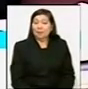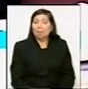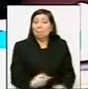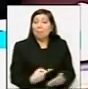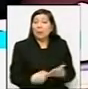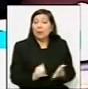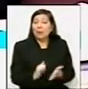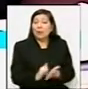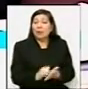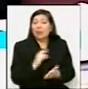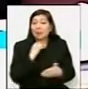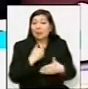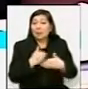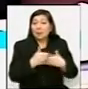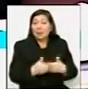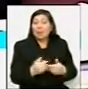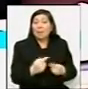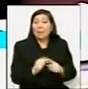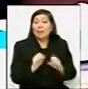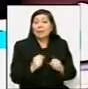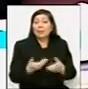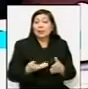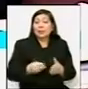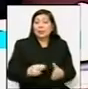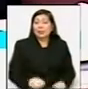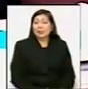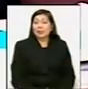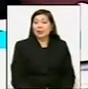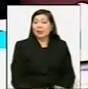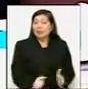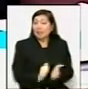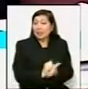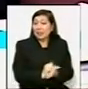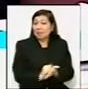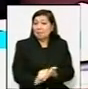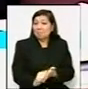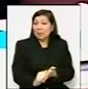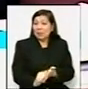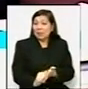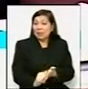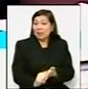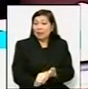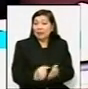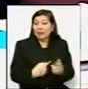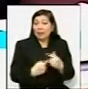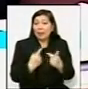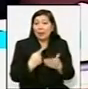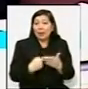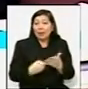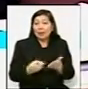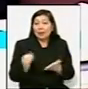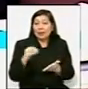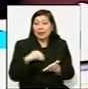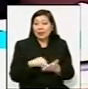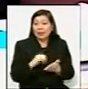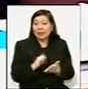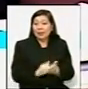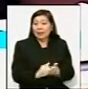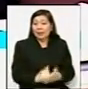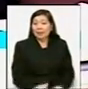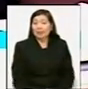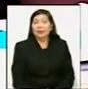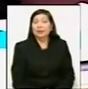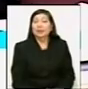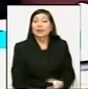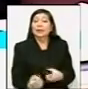la suspensión es un paso previo, pero si lo suspendemos en esos 6 meses, lo vamos a inhabilitar para que consiga, digamos,